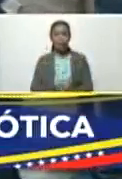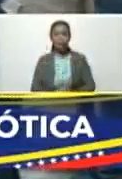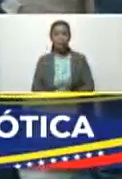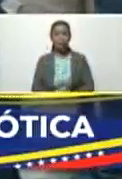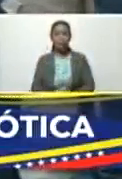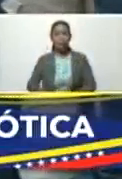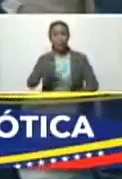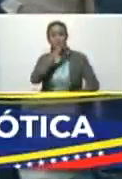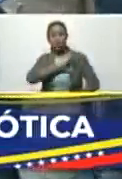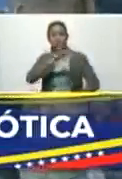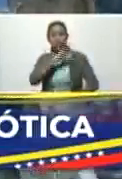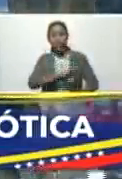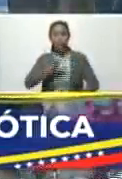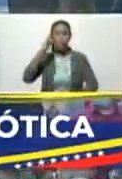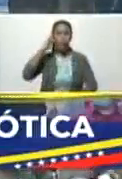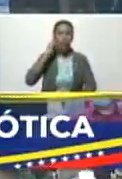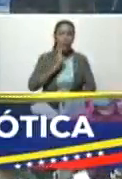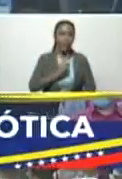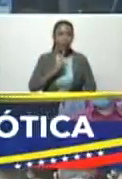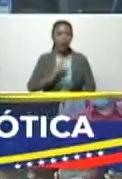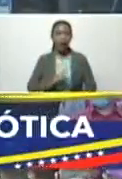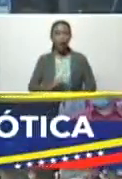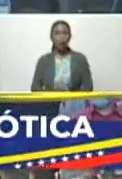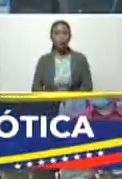al socialismo bolivariano.